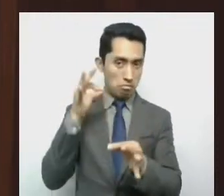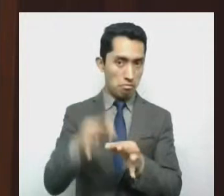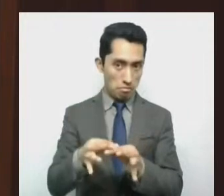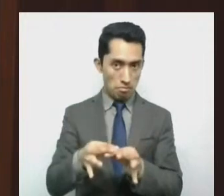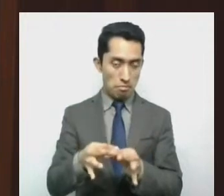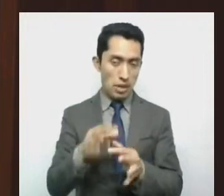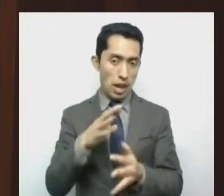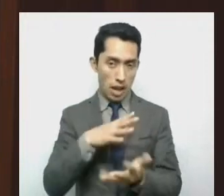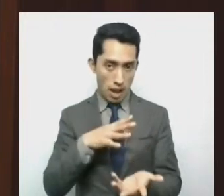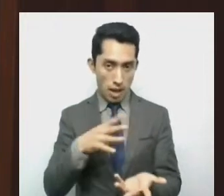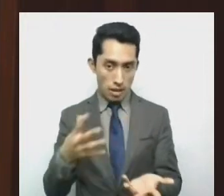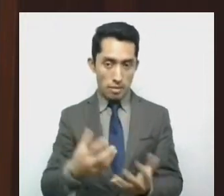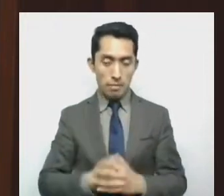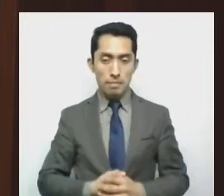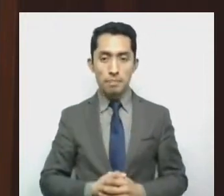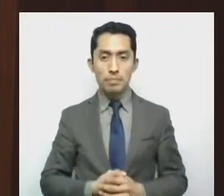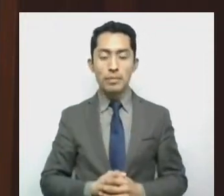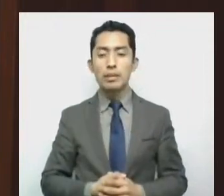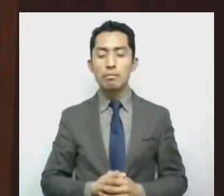estaremos frenando